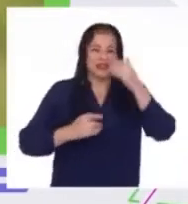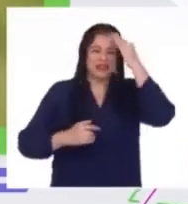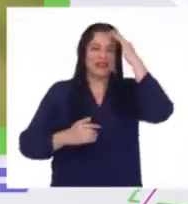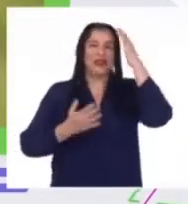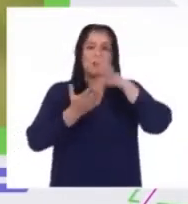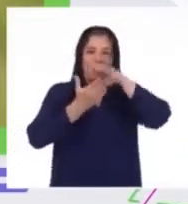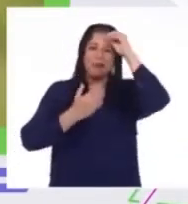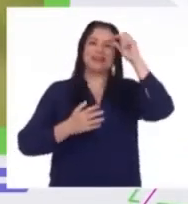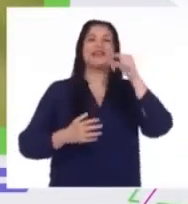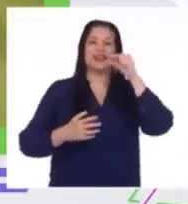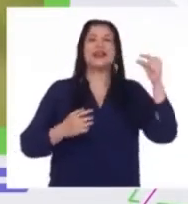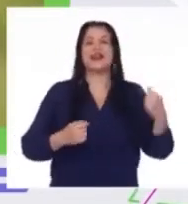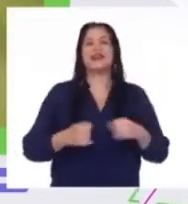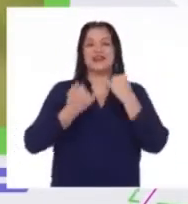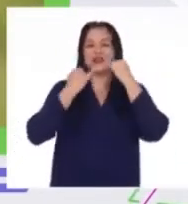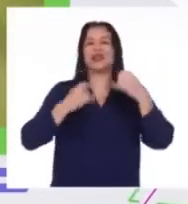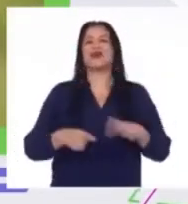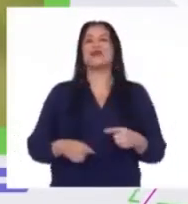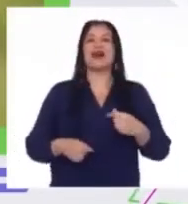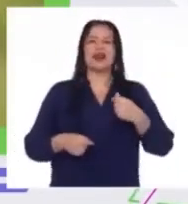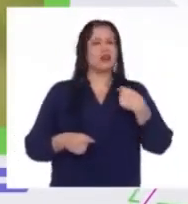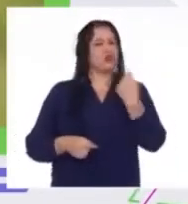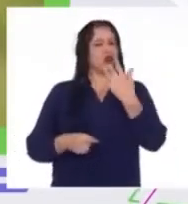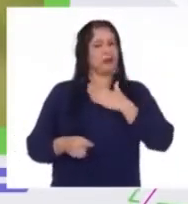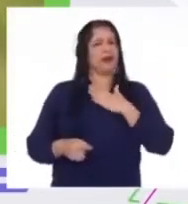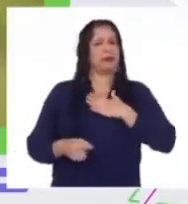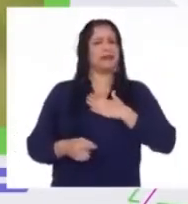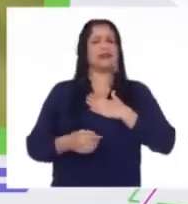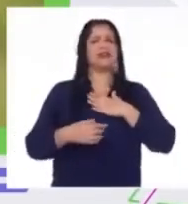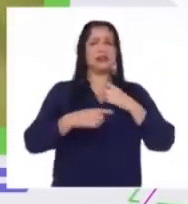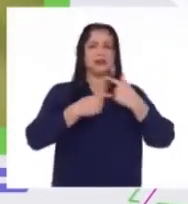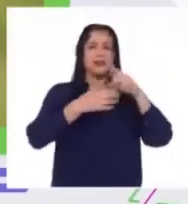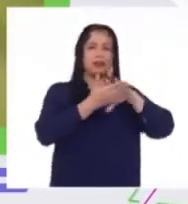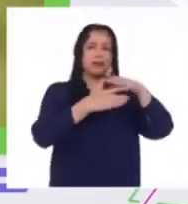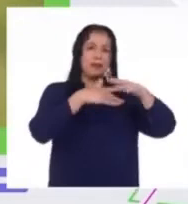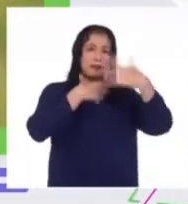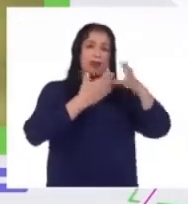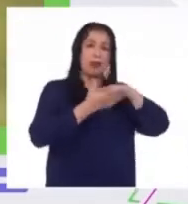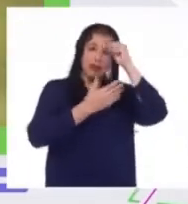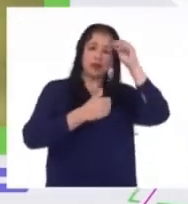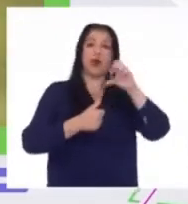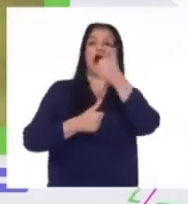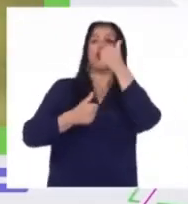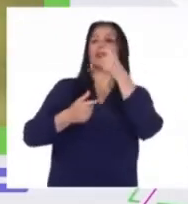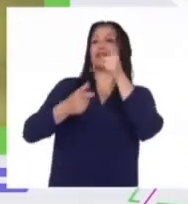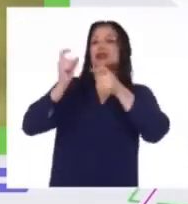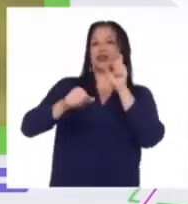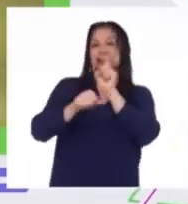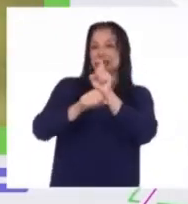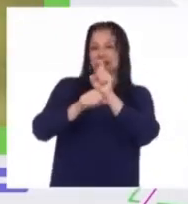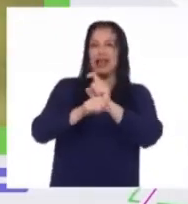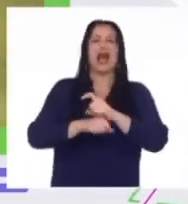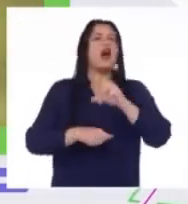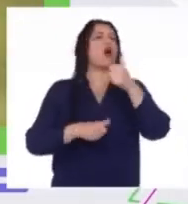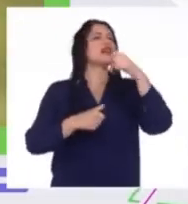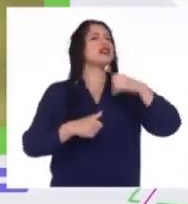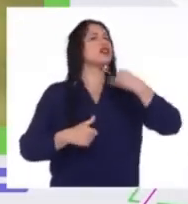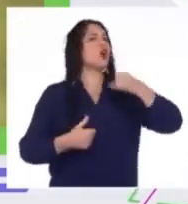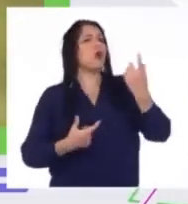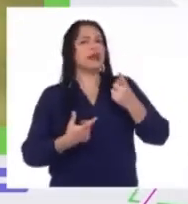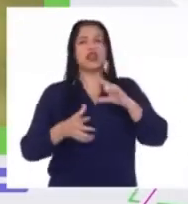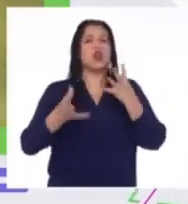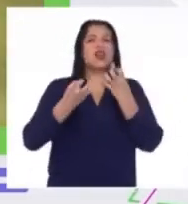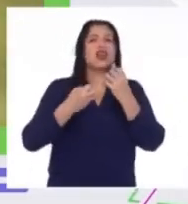y voy a lograr aprender el idioma quichua. No solo para mí, sino para enseñar también a las demás personas que no saben. Hay jóvenes que no quieren hablar el idioma quichua porque